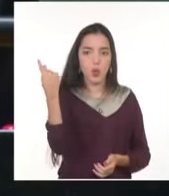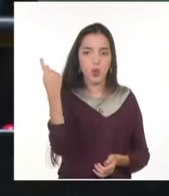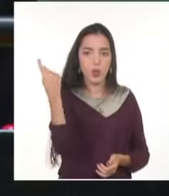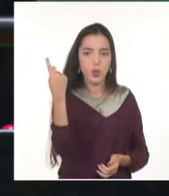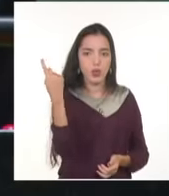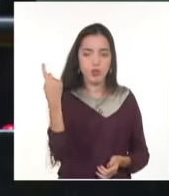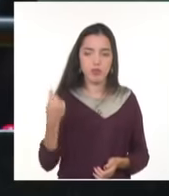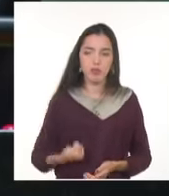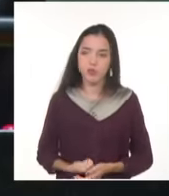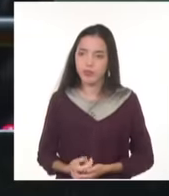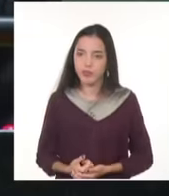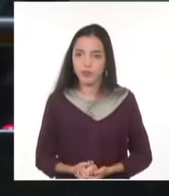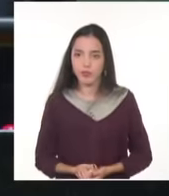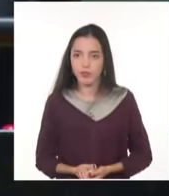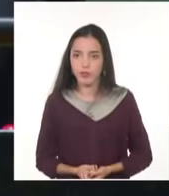chino.